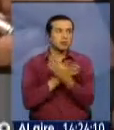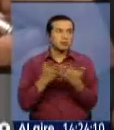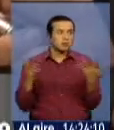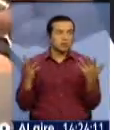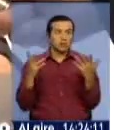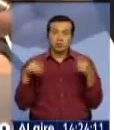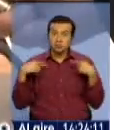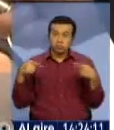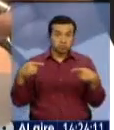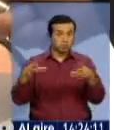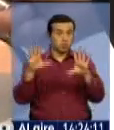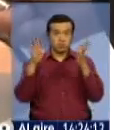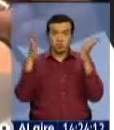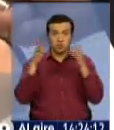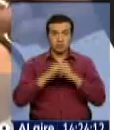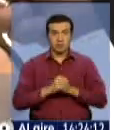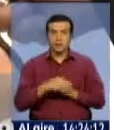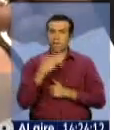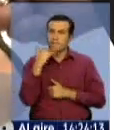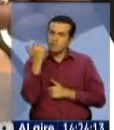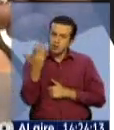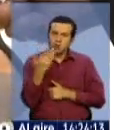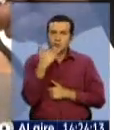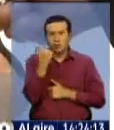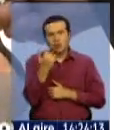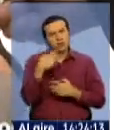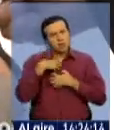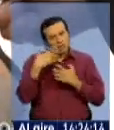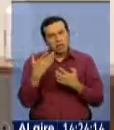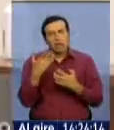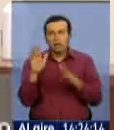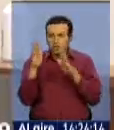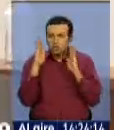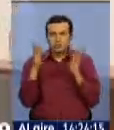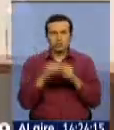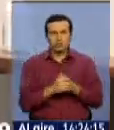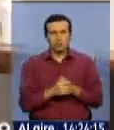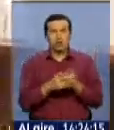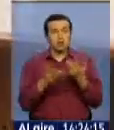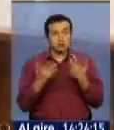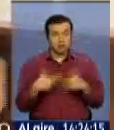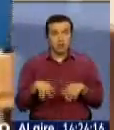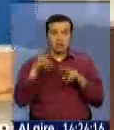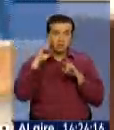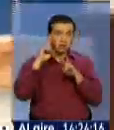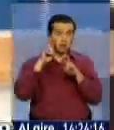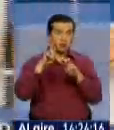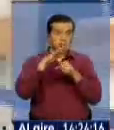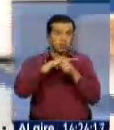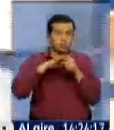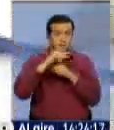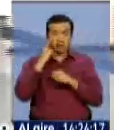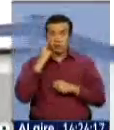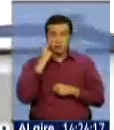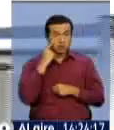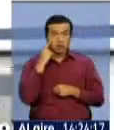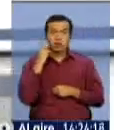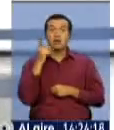con frecuencia. Súper mejor ya dar una queja que nos puedan escuchar. Inmediatamente se abre una investigación interna para